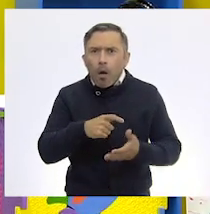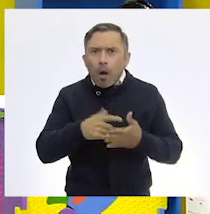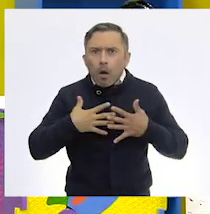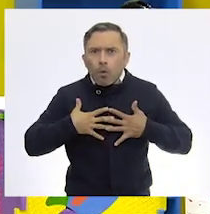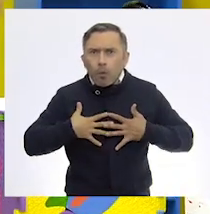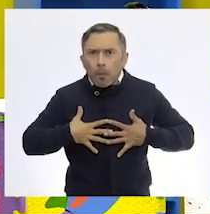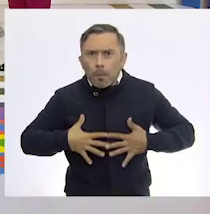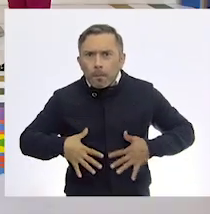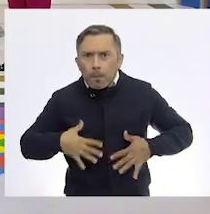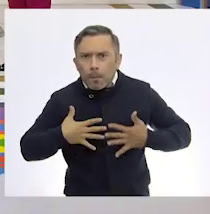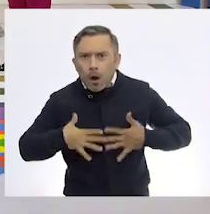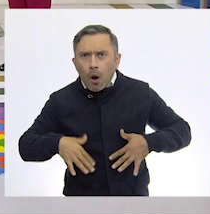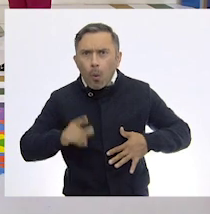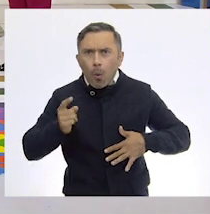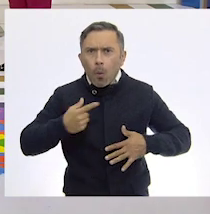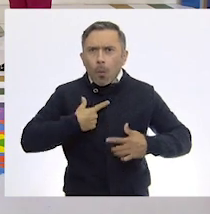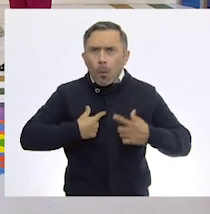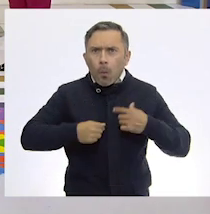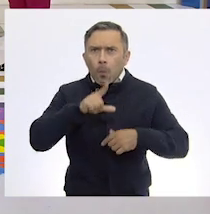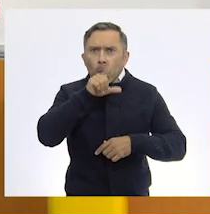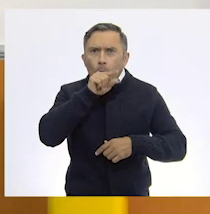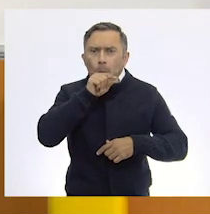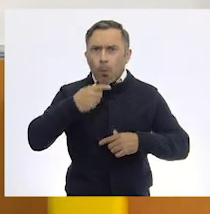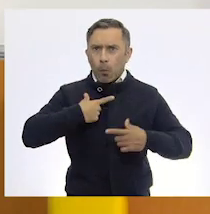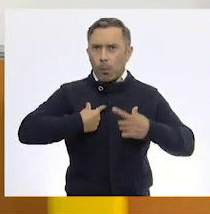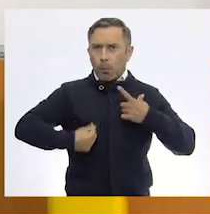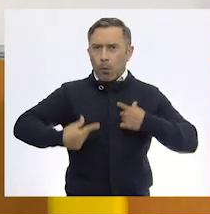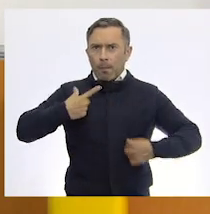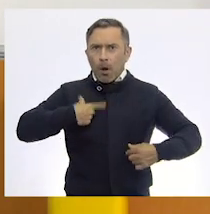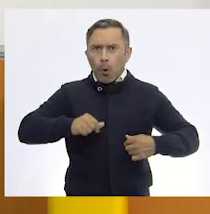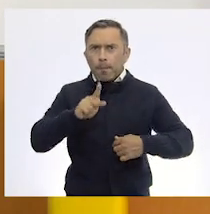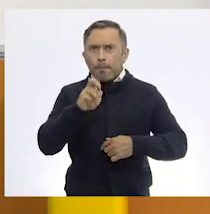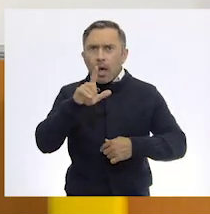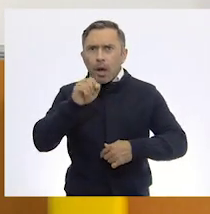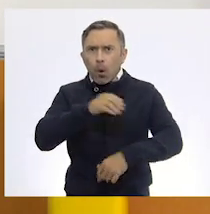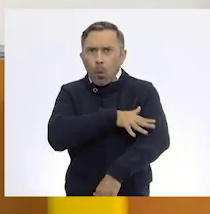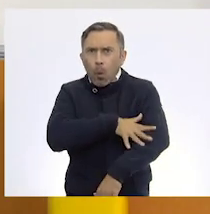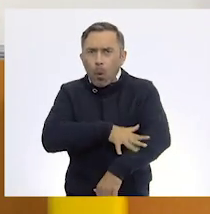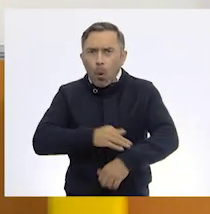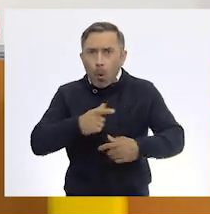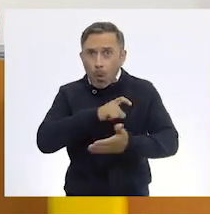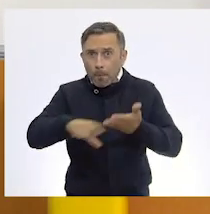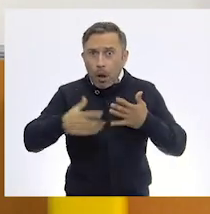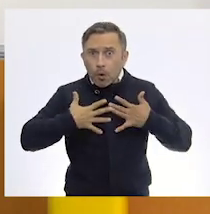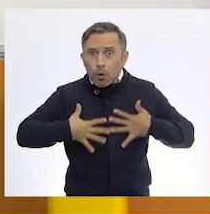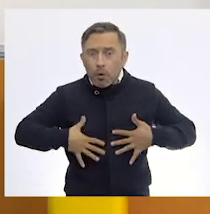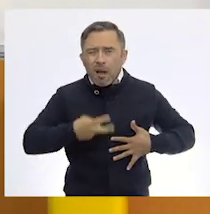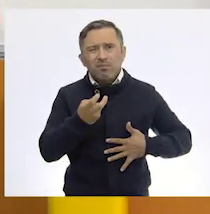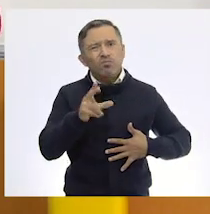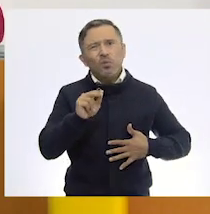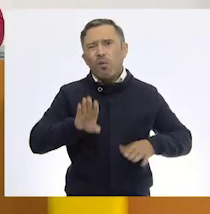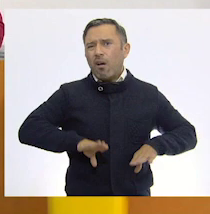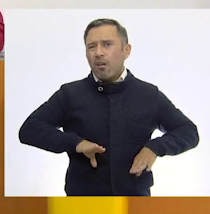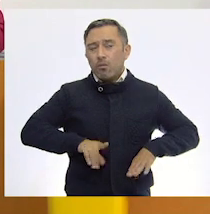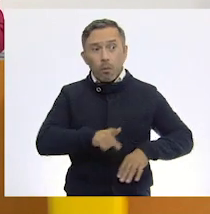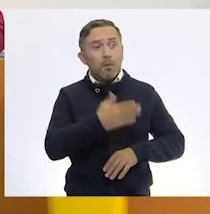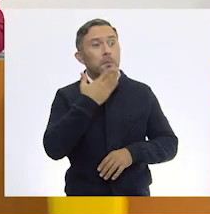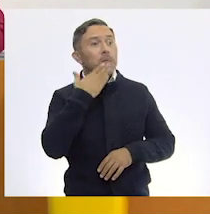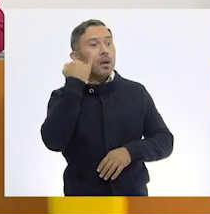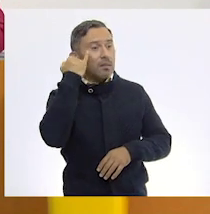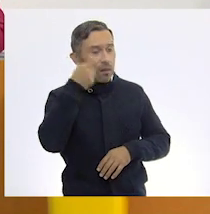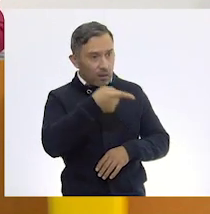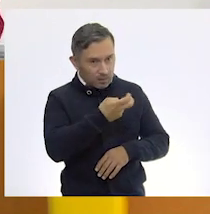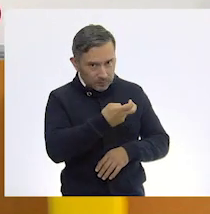bien, Toño. Muy bien. Muy bien. ¡Qué buenas propuestas están haciendo, niñas y niños! Y para que podamos